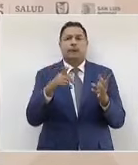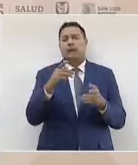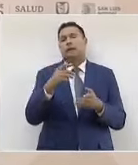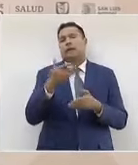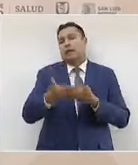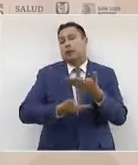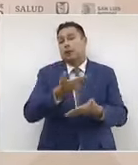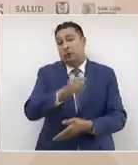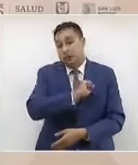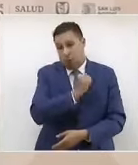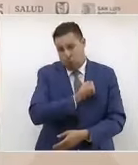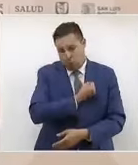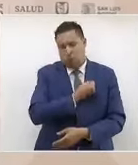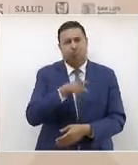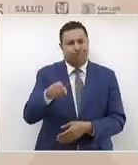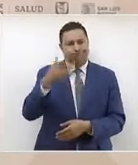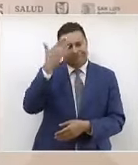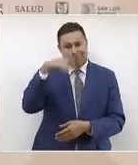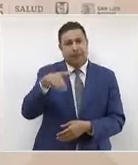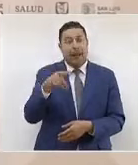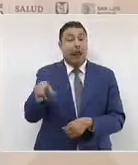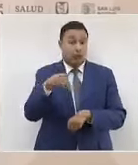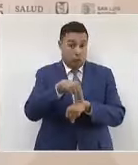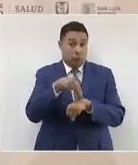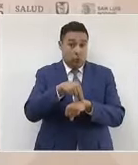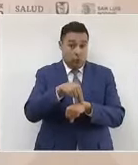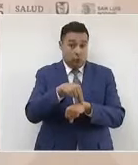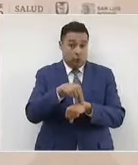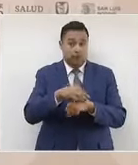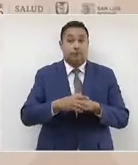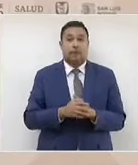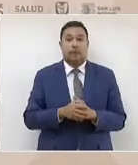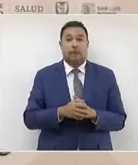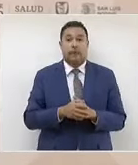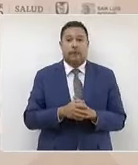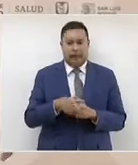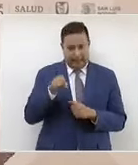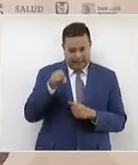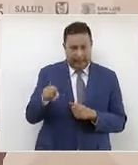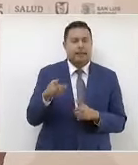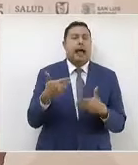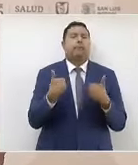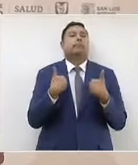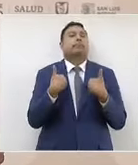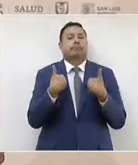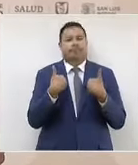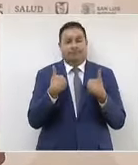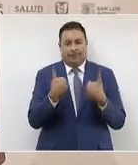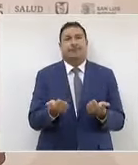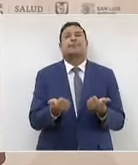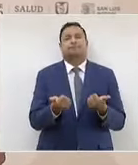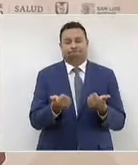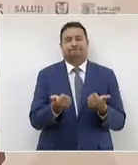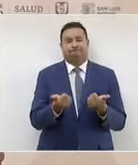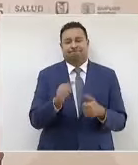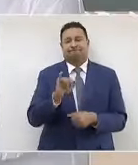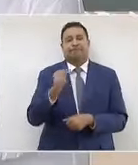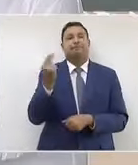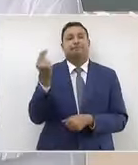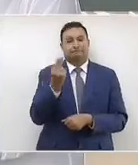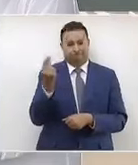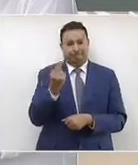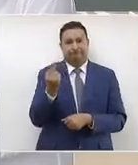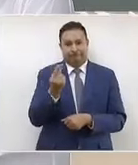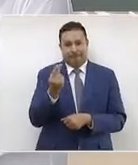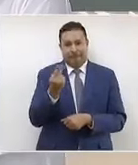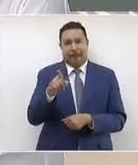Entonces, siendo doctor, él entendió de que era necesario